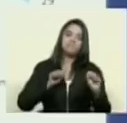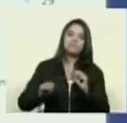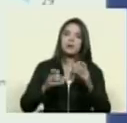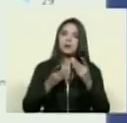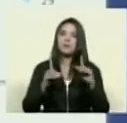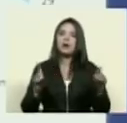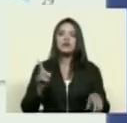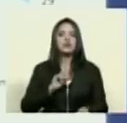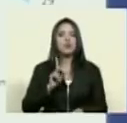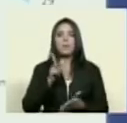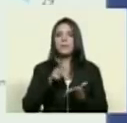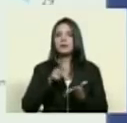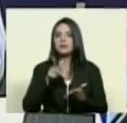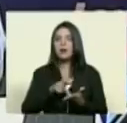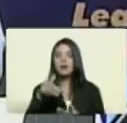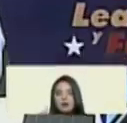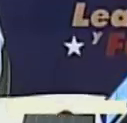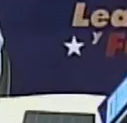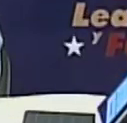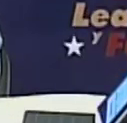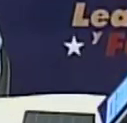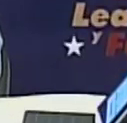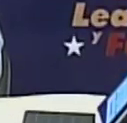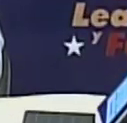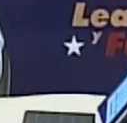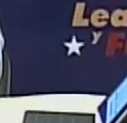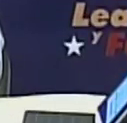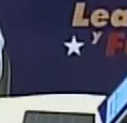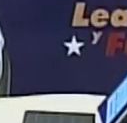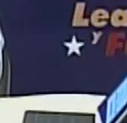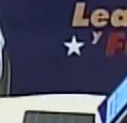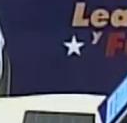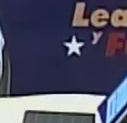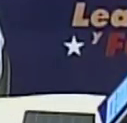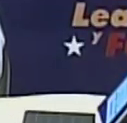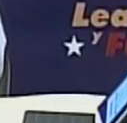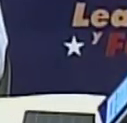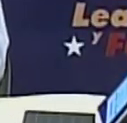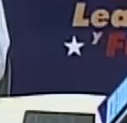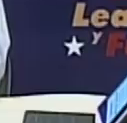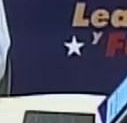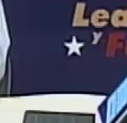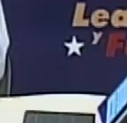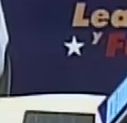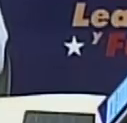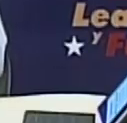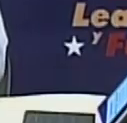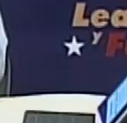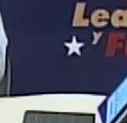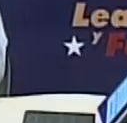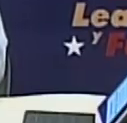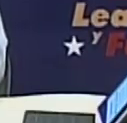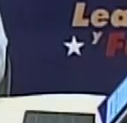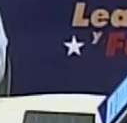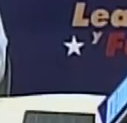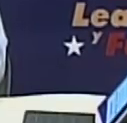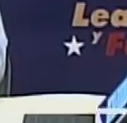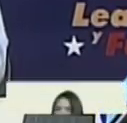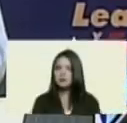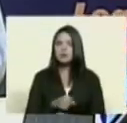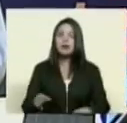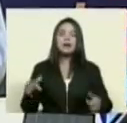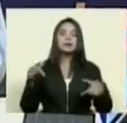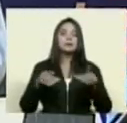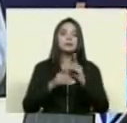a no participar en los eventos electorales donde sospechan que pueden perder. Uno no puede estar en una democracia